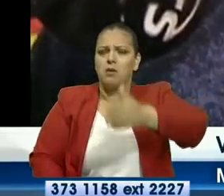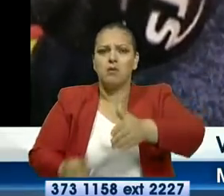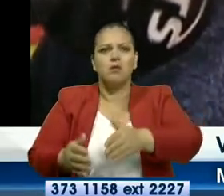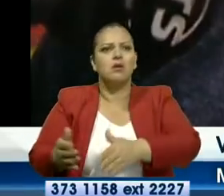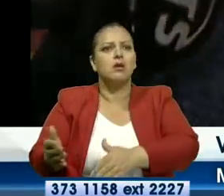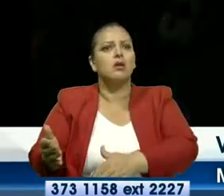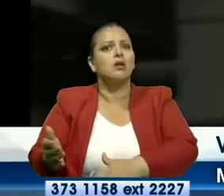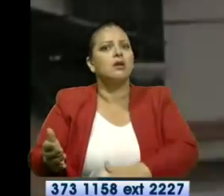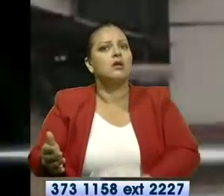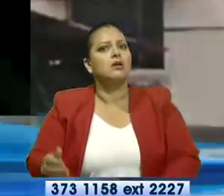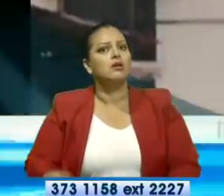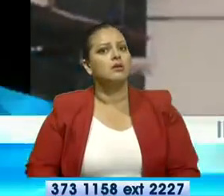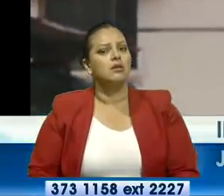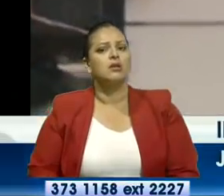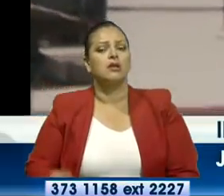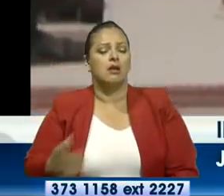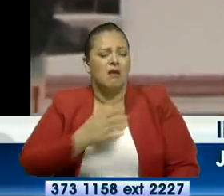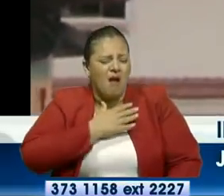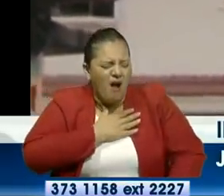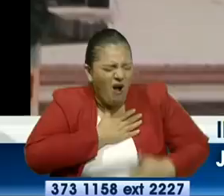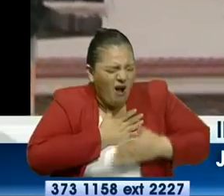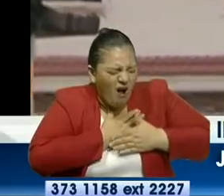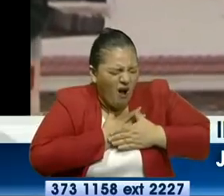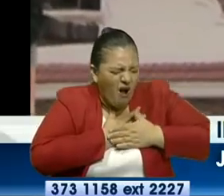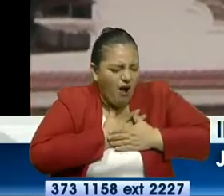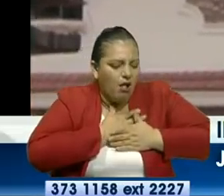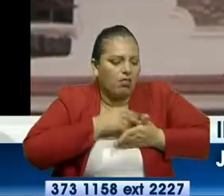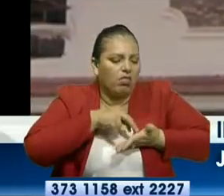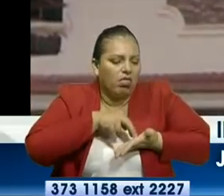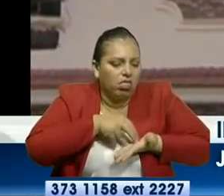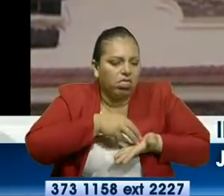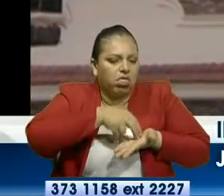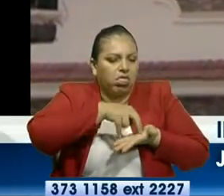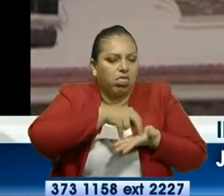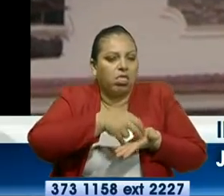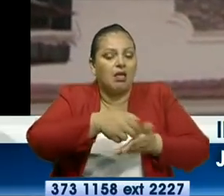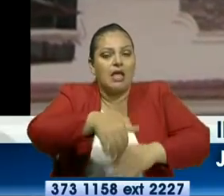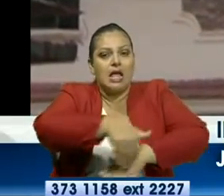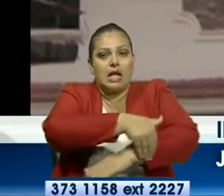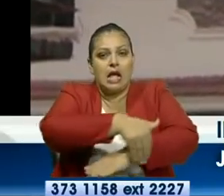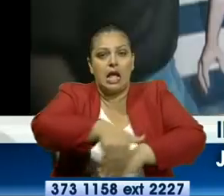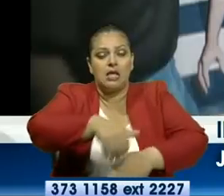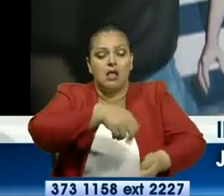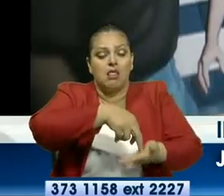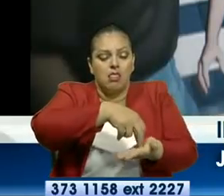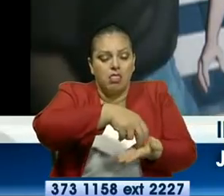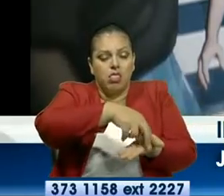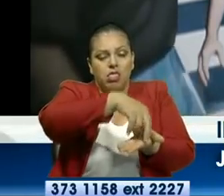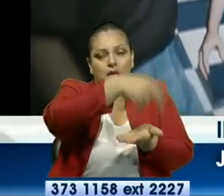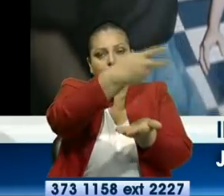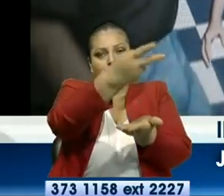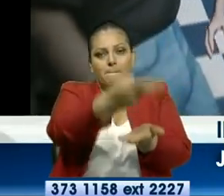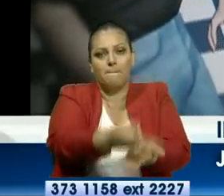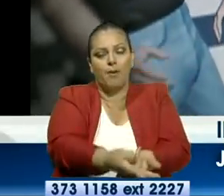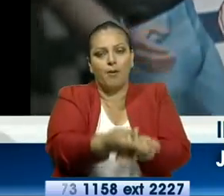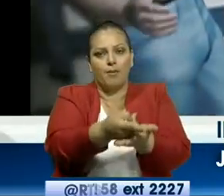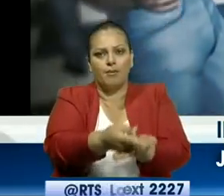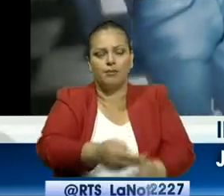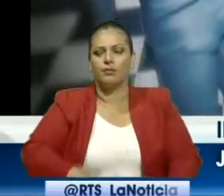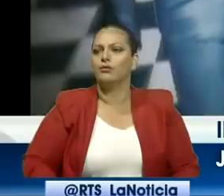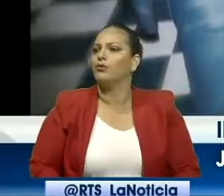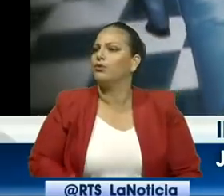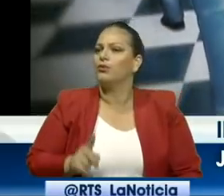afuera y ahí cayeron. Aquí estábamos en una reunión cuando escuchamos los disparos y vimos, ya lo habían sacado al